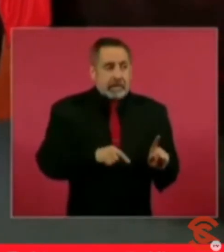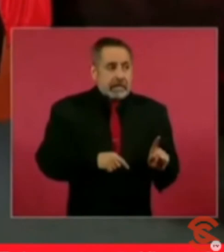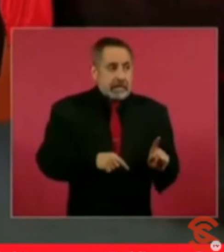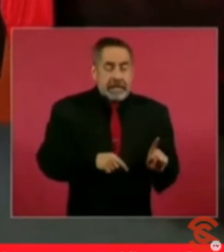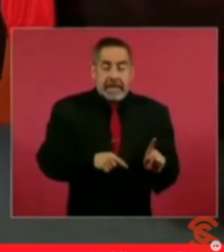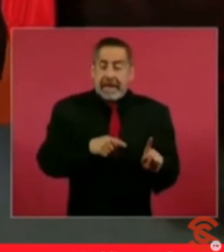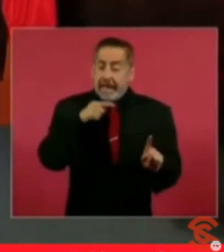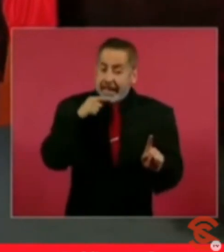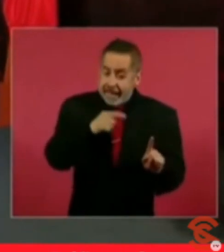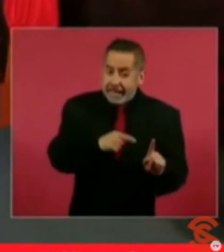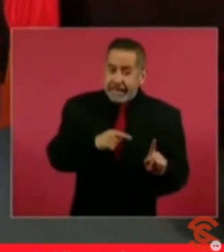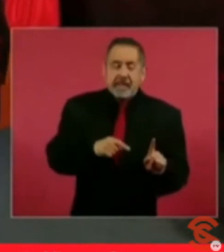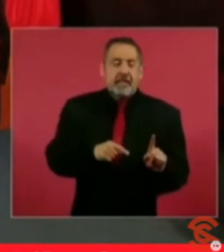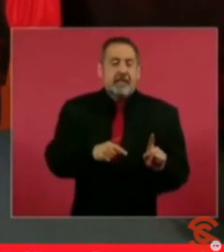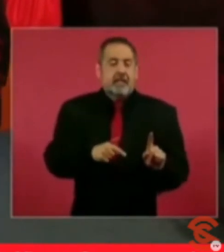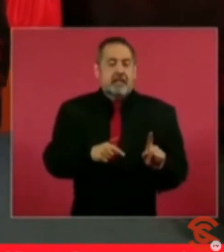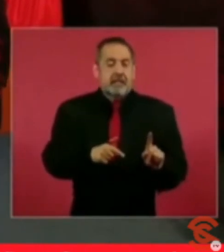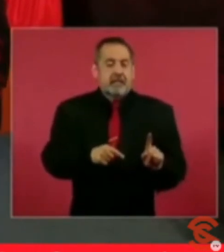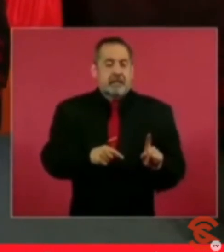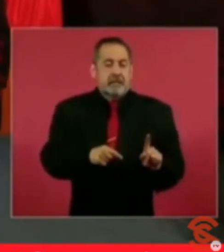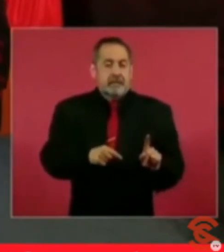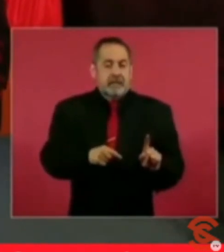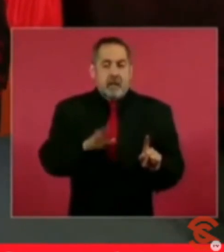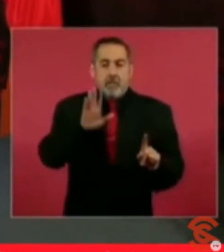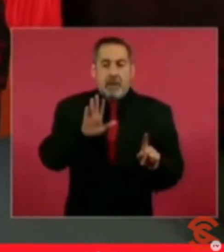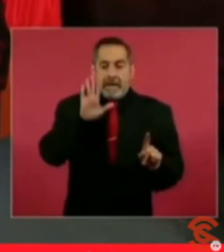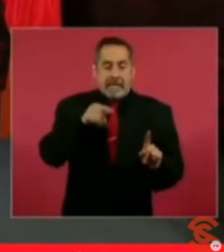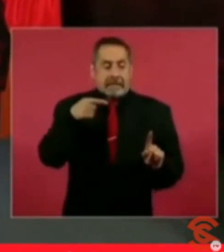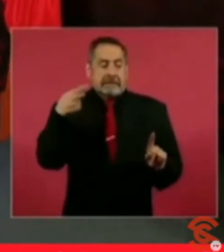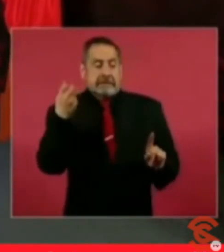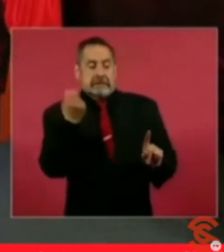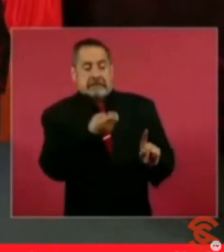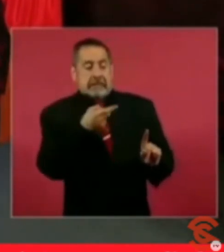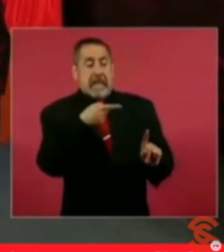que se le está acusando